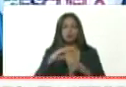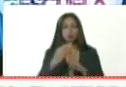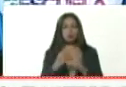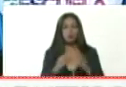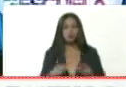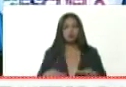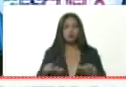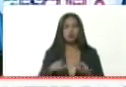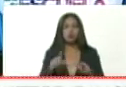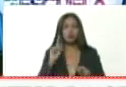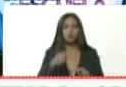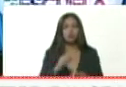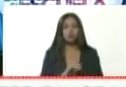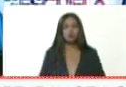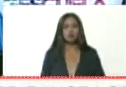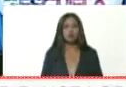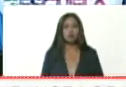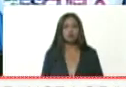espacios